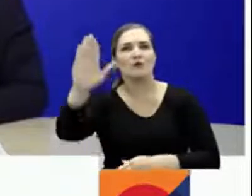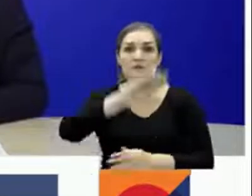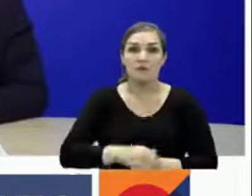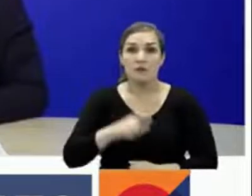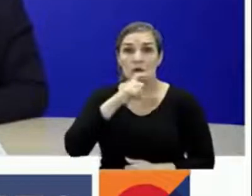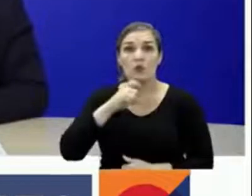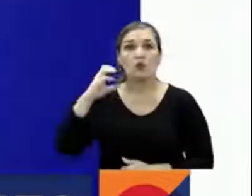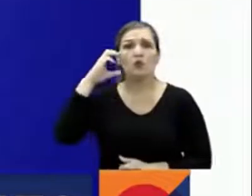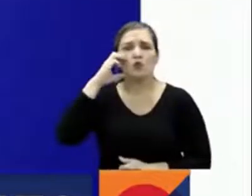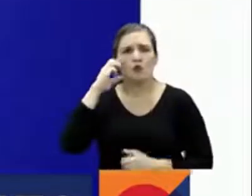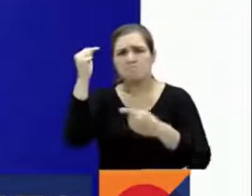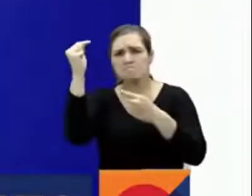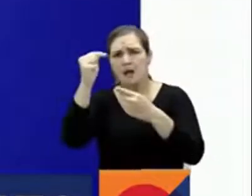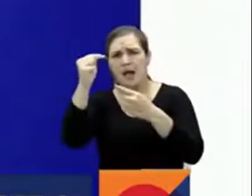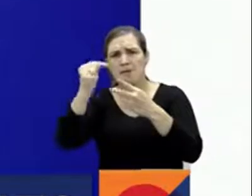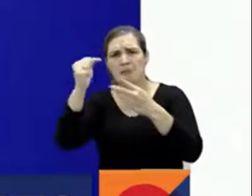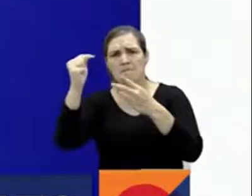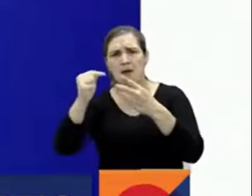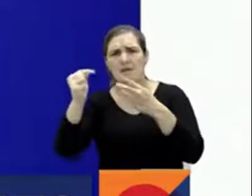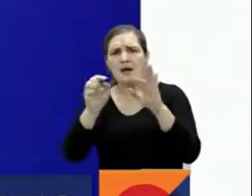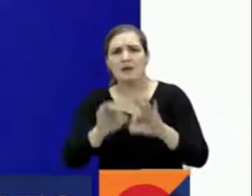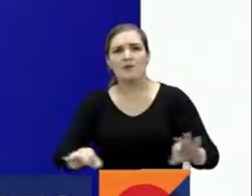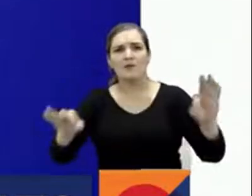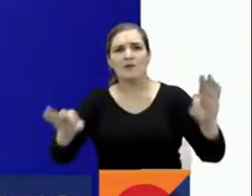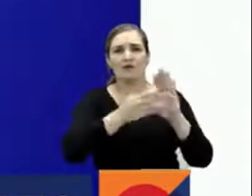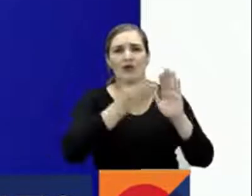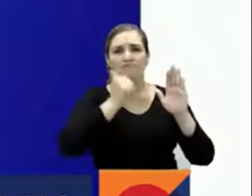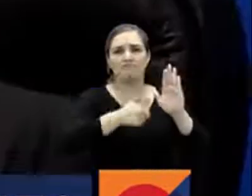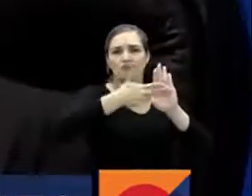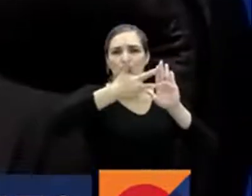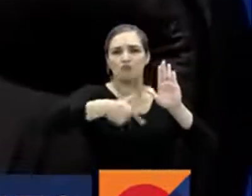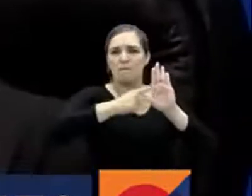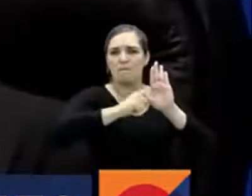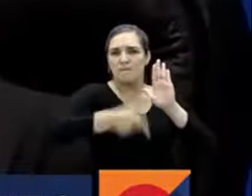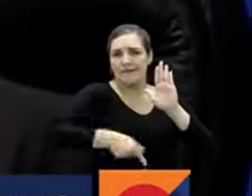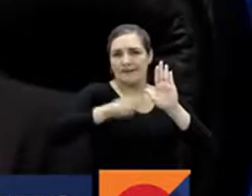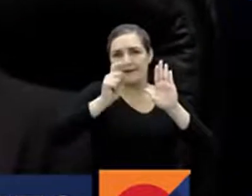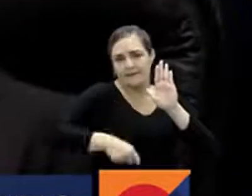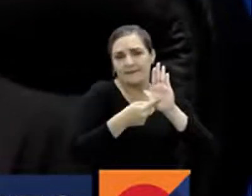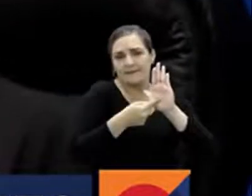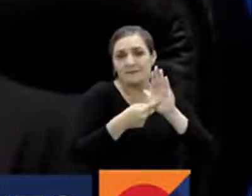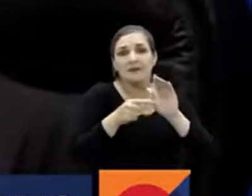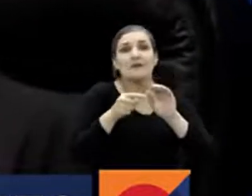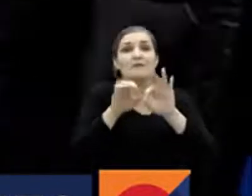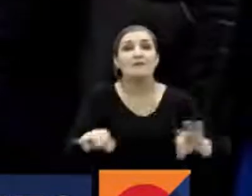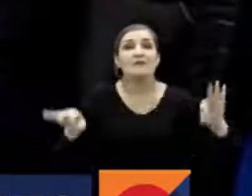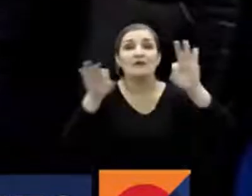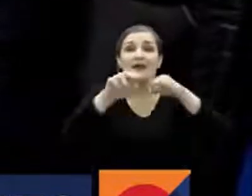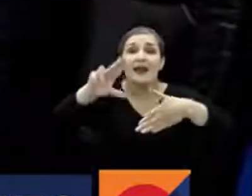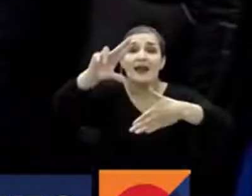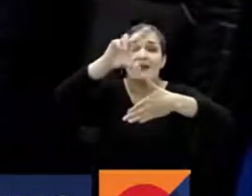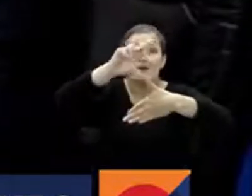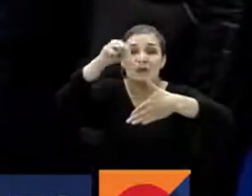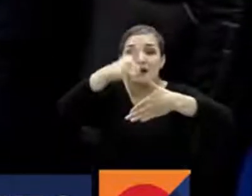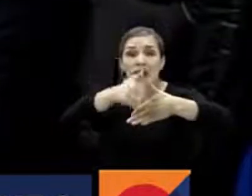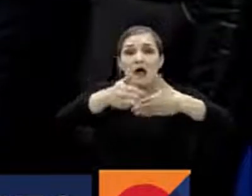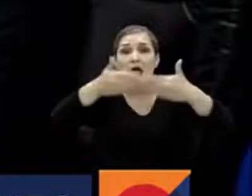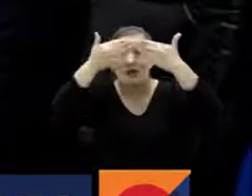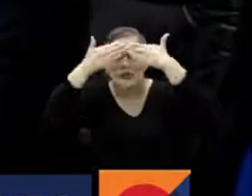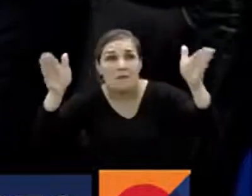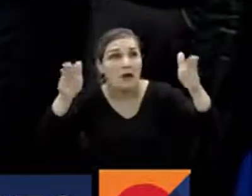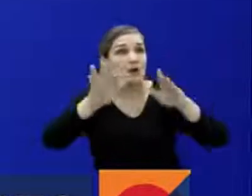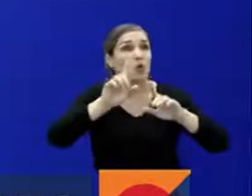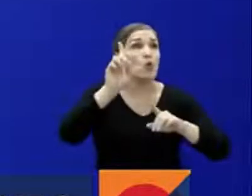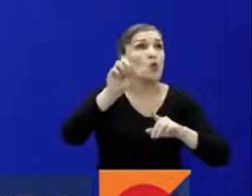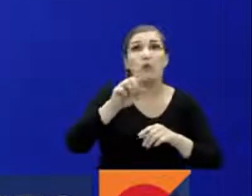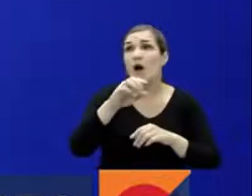hizo énfasis en la necesidad de guiarnos por el orden constitucional, sostuvo que el problema que tiene la democracia en Latinoamérica no es un debate entre izquierda y